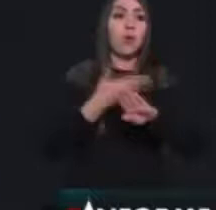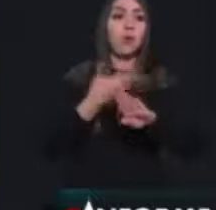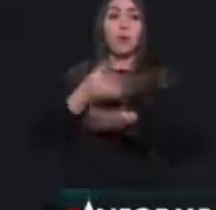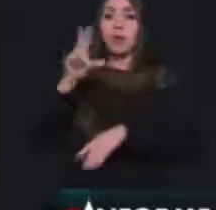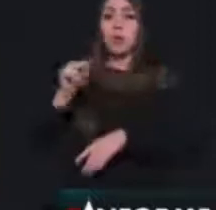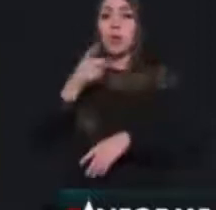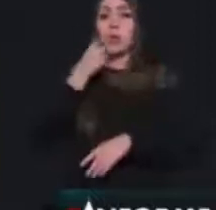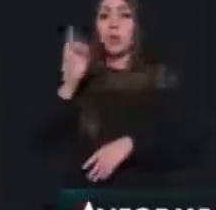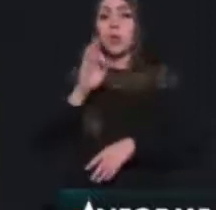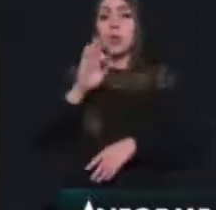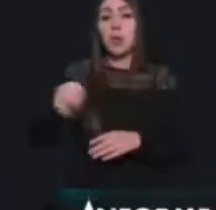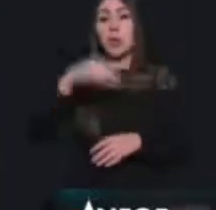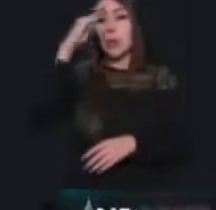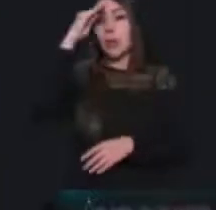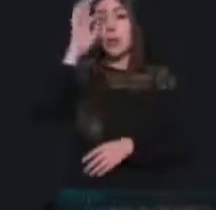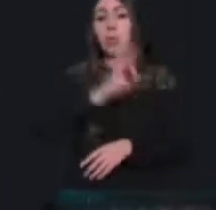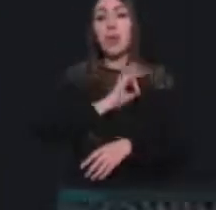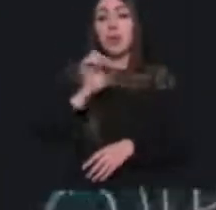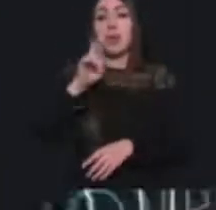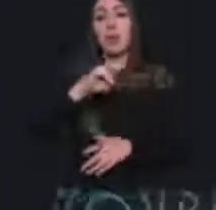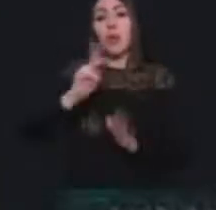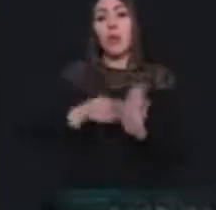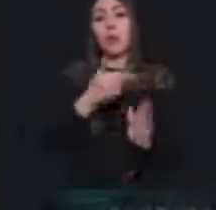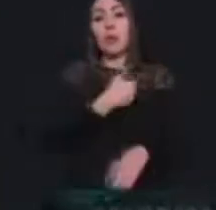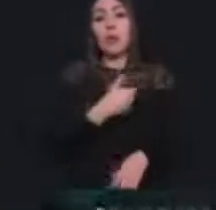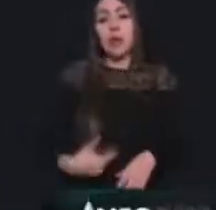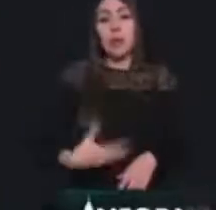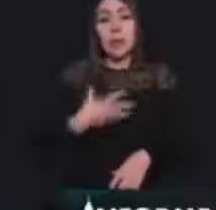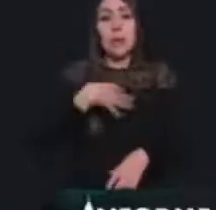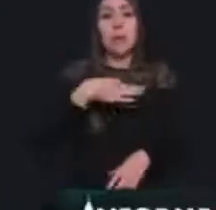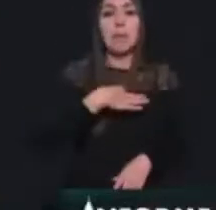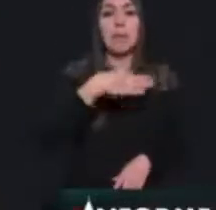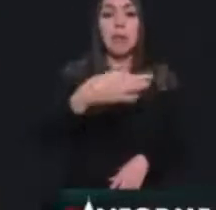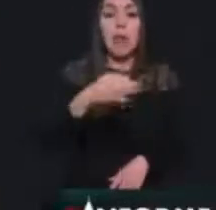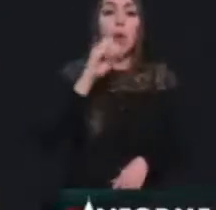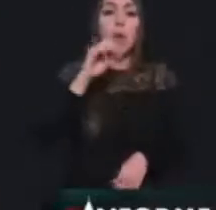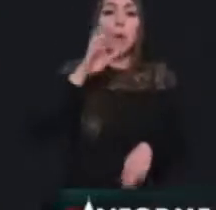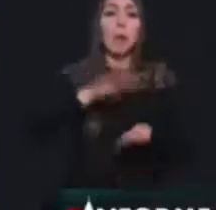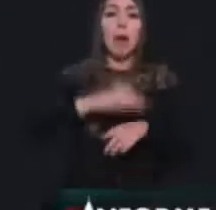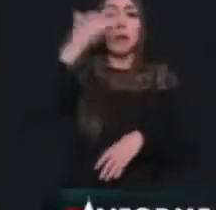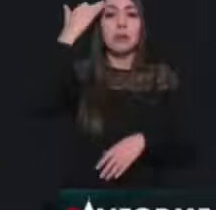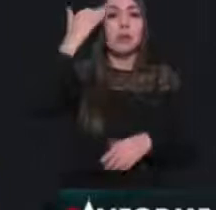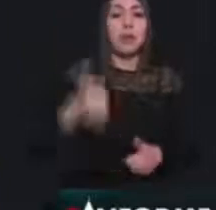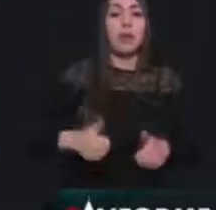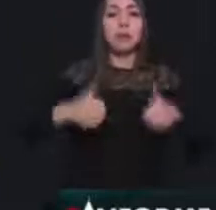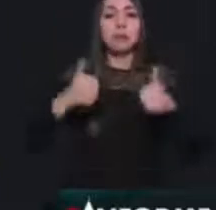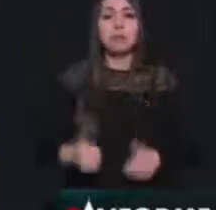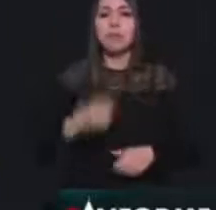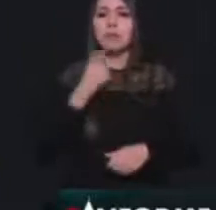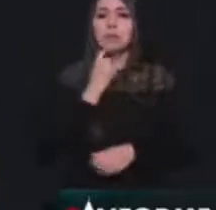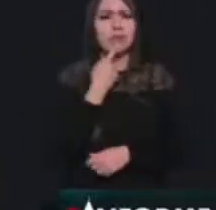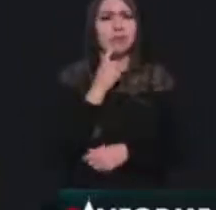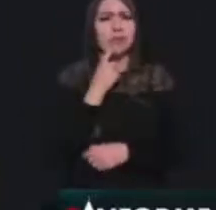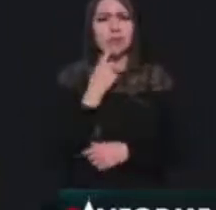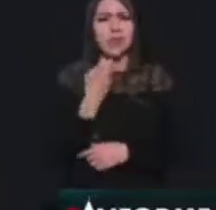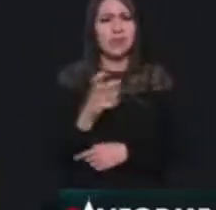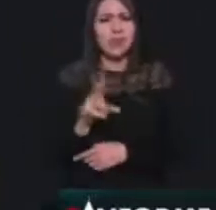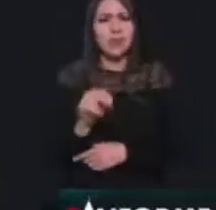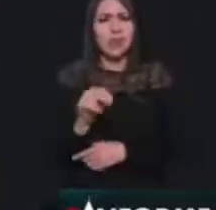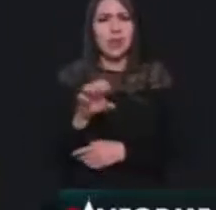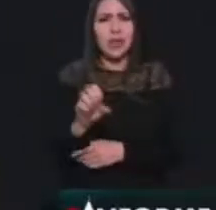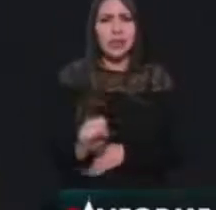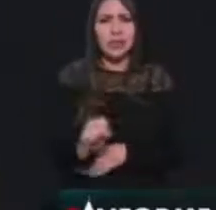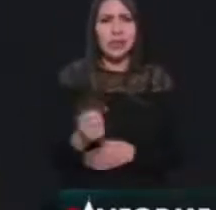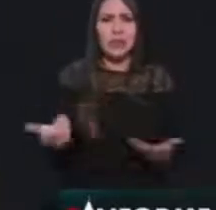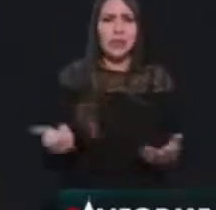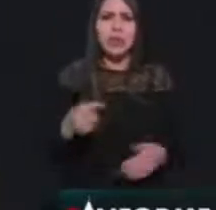sé según quién, una reelección o una amplificación del poder de un Andrés Manuel López Obrador, presidente de México, lejos de que se vea